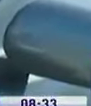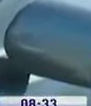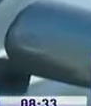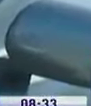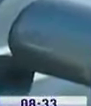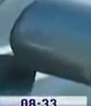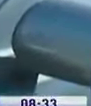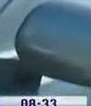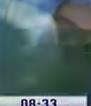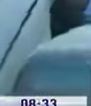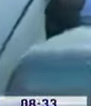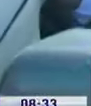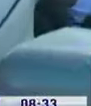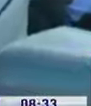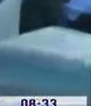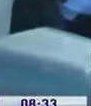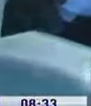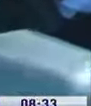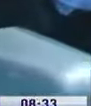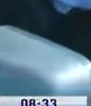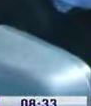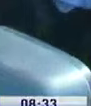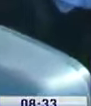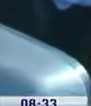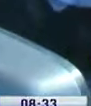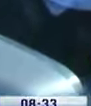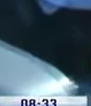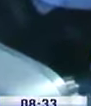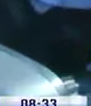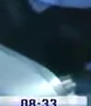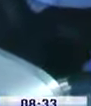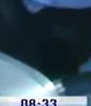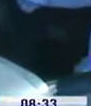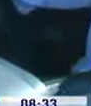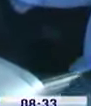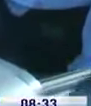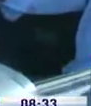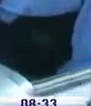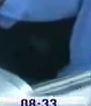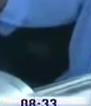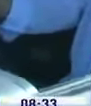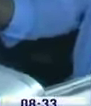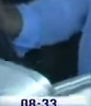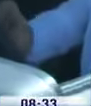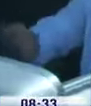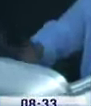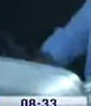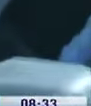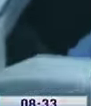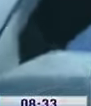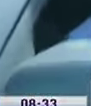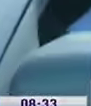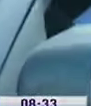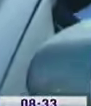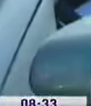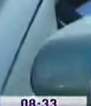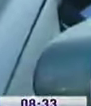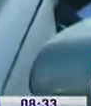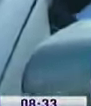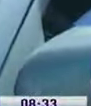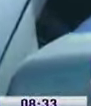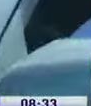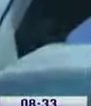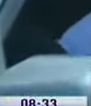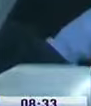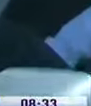domingo 7 ya. Le pido un taxi. ¿Ah? Por favor. Papi, 14, mande un taxi. Voy a traer un taxi,